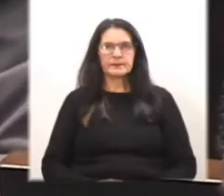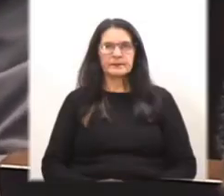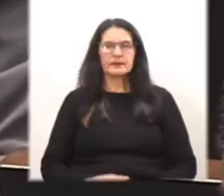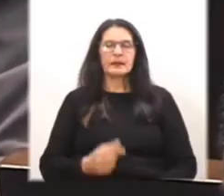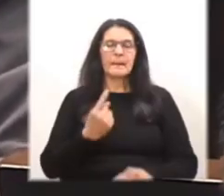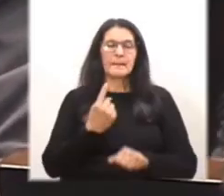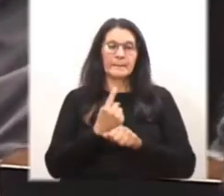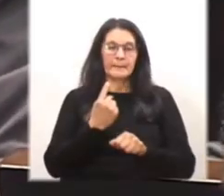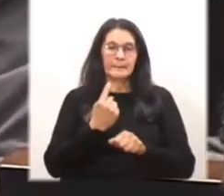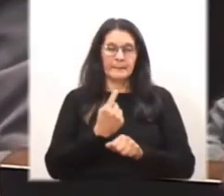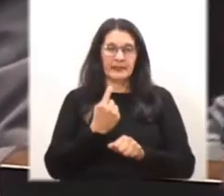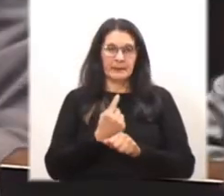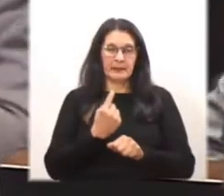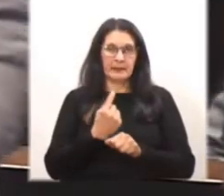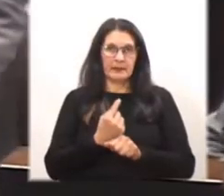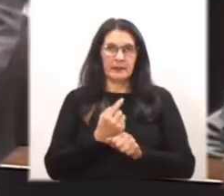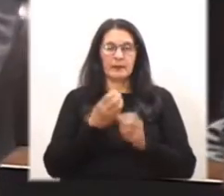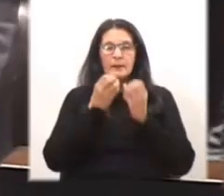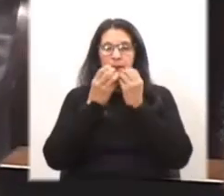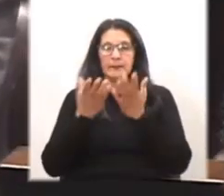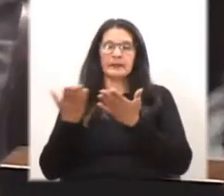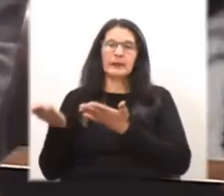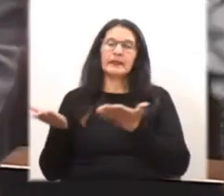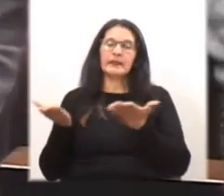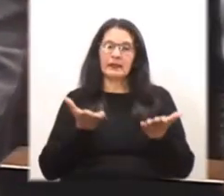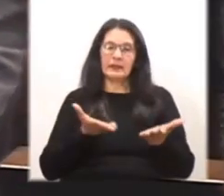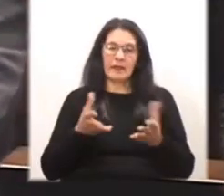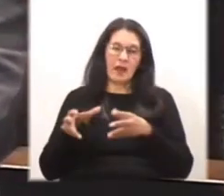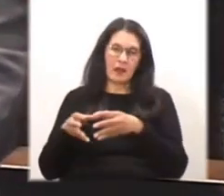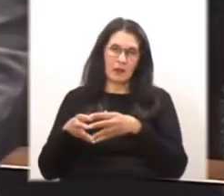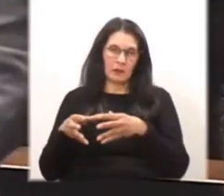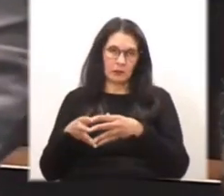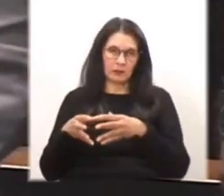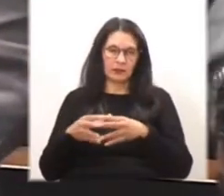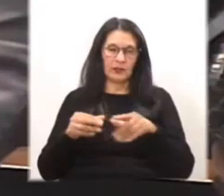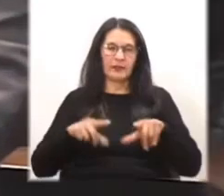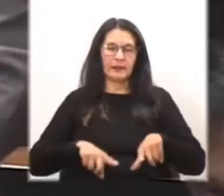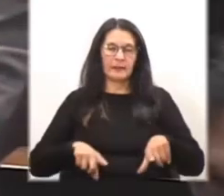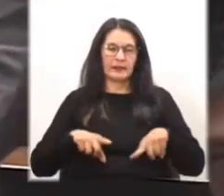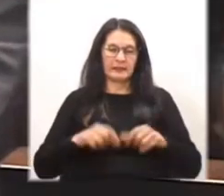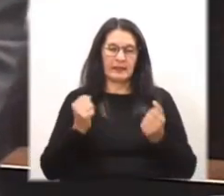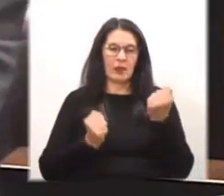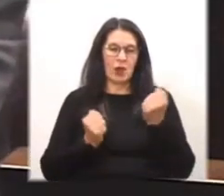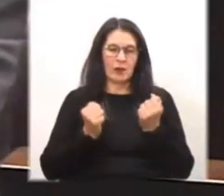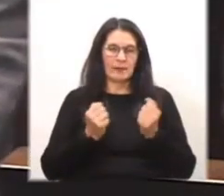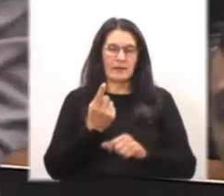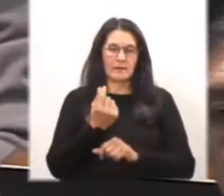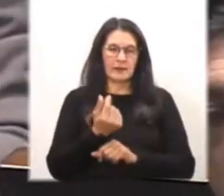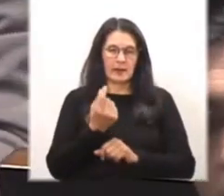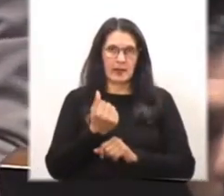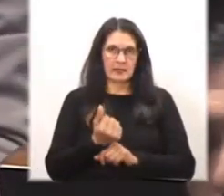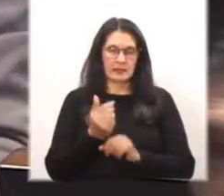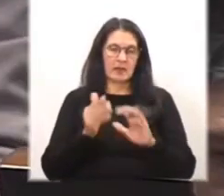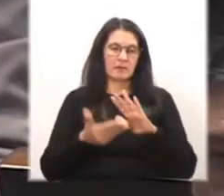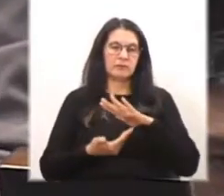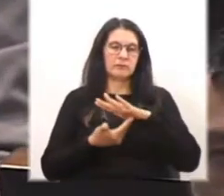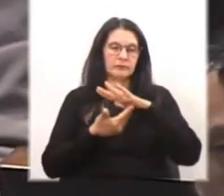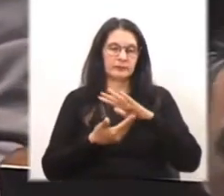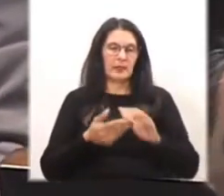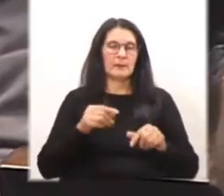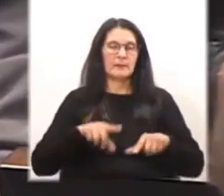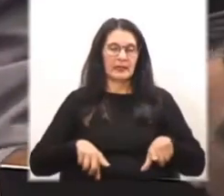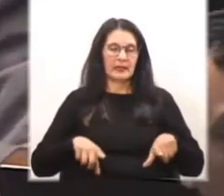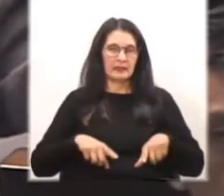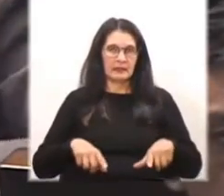Primero que nada, señor presidente, dar la bienvenida a la delegación del Ministerio de Economía y Finanzas, encabezado por la señora